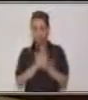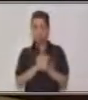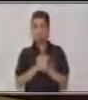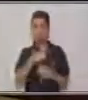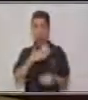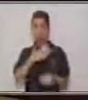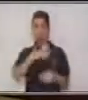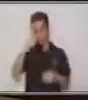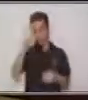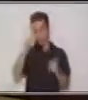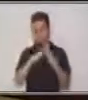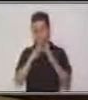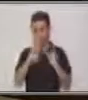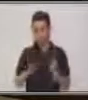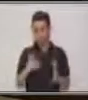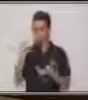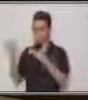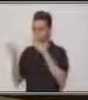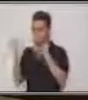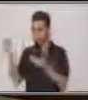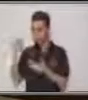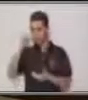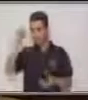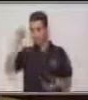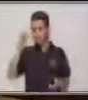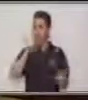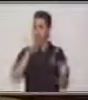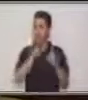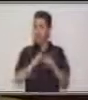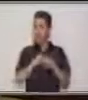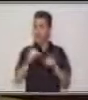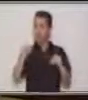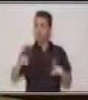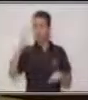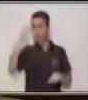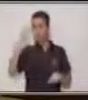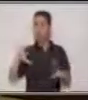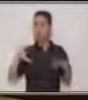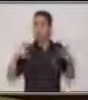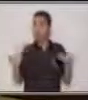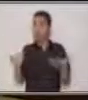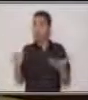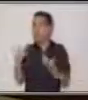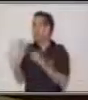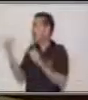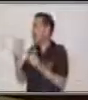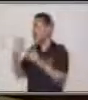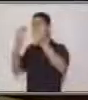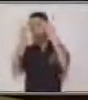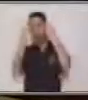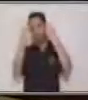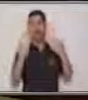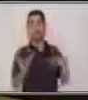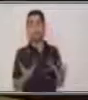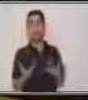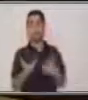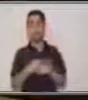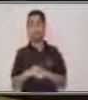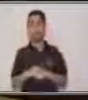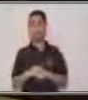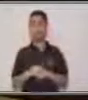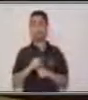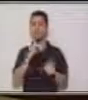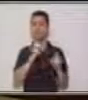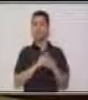esto es importante. Comparte con un adulto también el tema del día de hoy y qué fue lo que aprendiste y